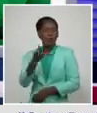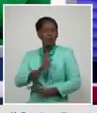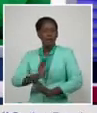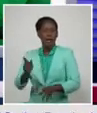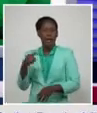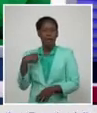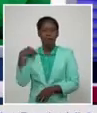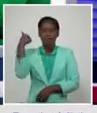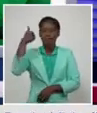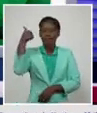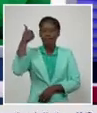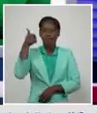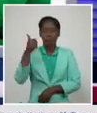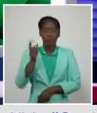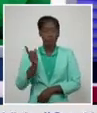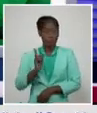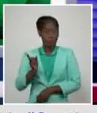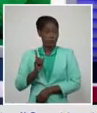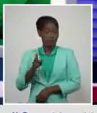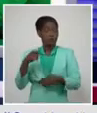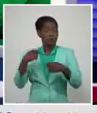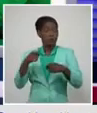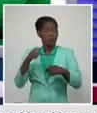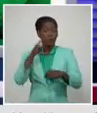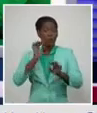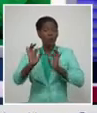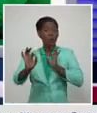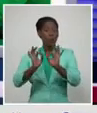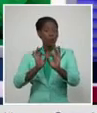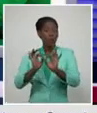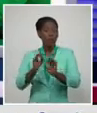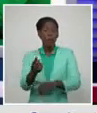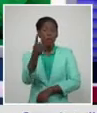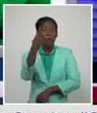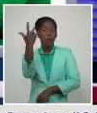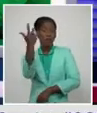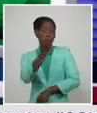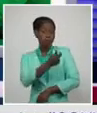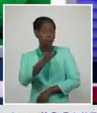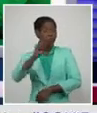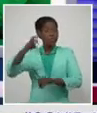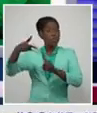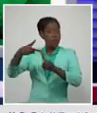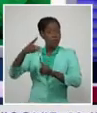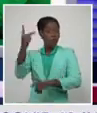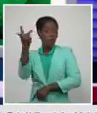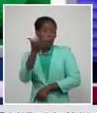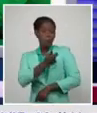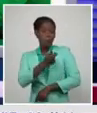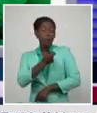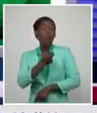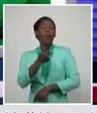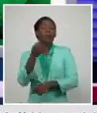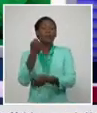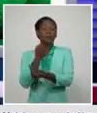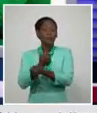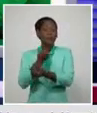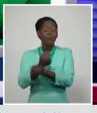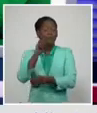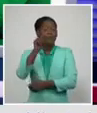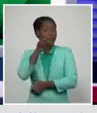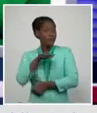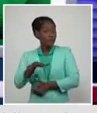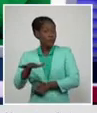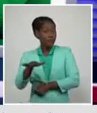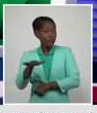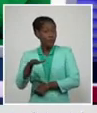realmente todavía, aunque tengamos una primera, tal vez una segunda y hasta una tercera dosis